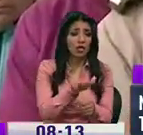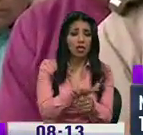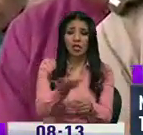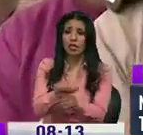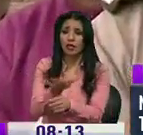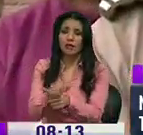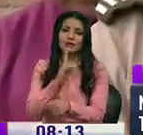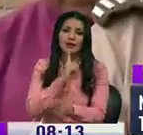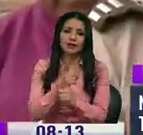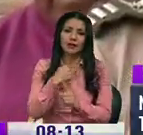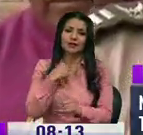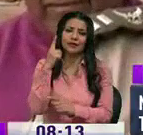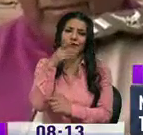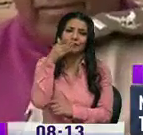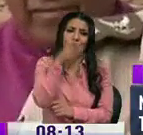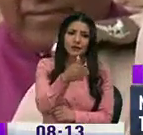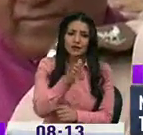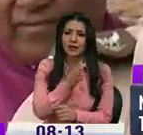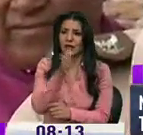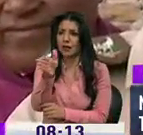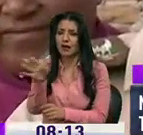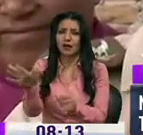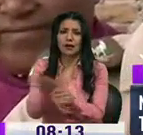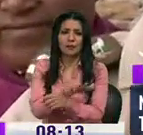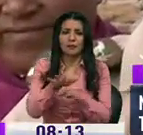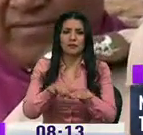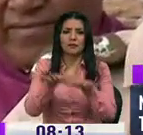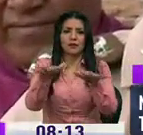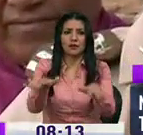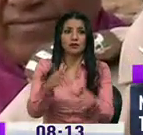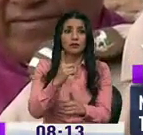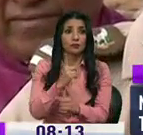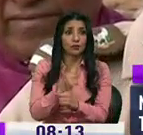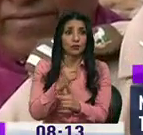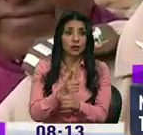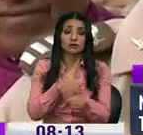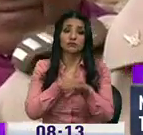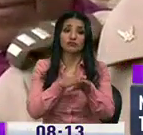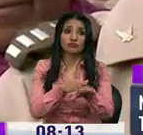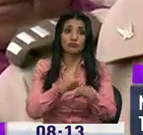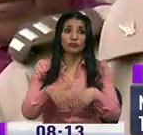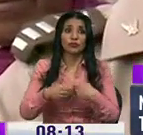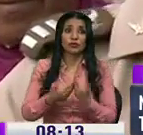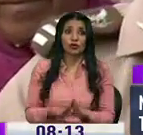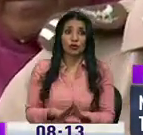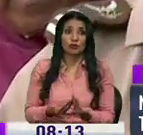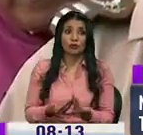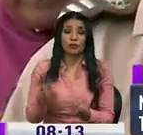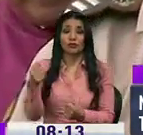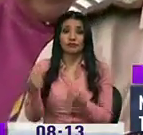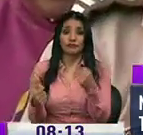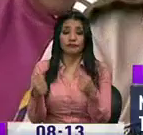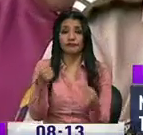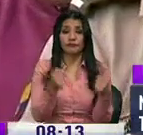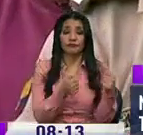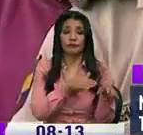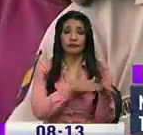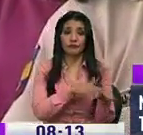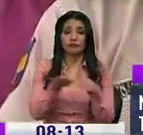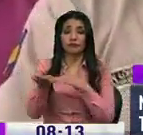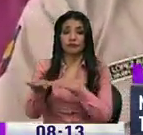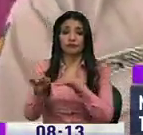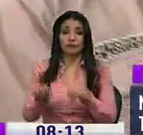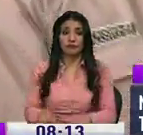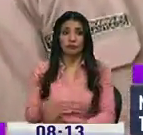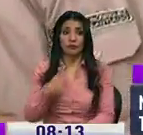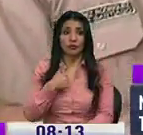procedimientos, es complicado a cubrir esos sectores y por eso nos respaldamos patrulleros con patrulleros. En este caso,